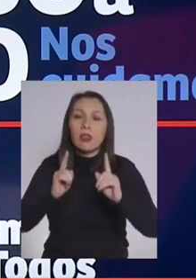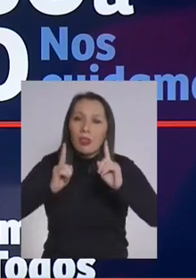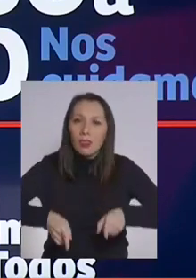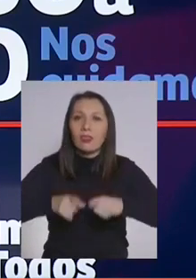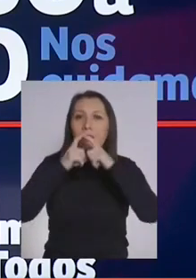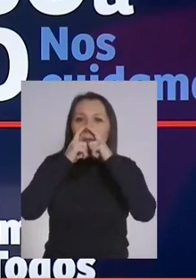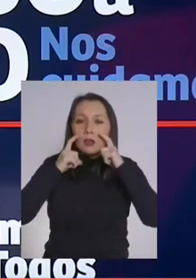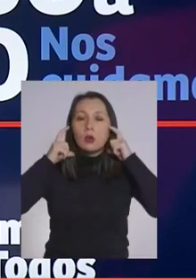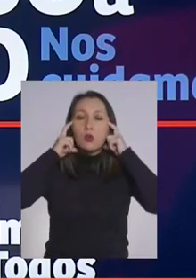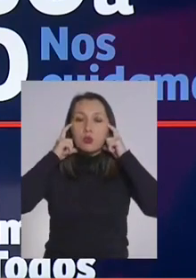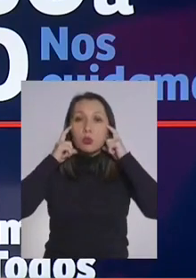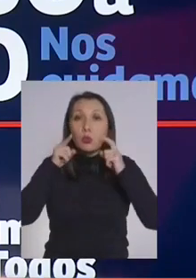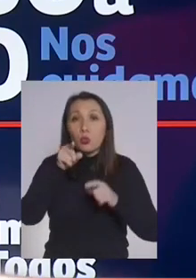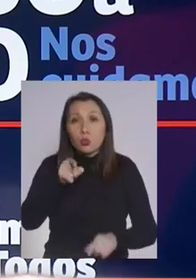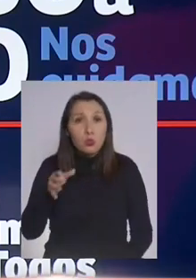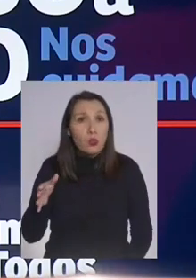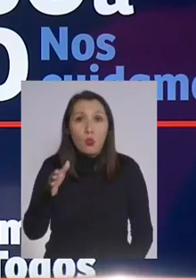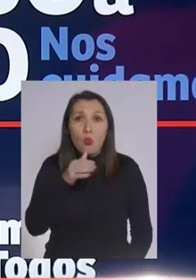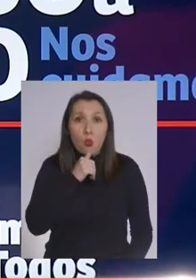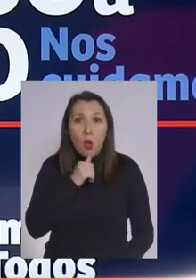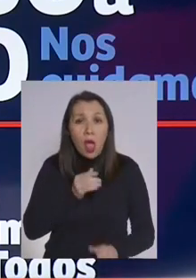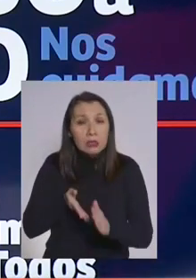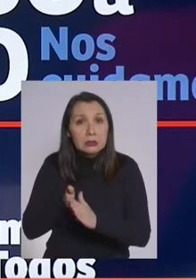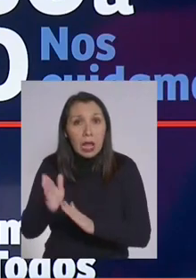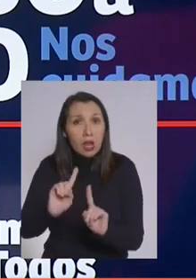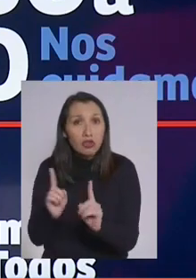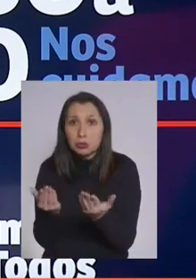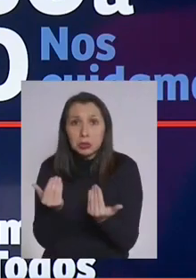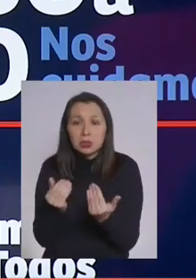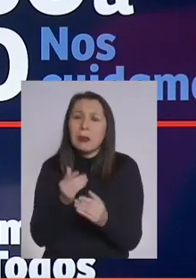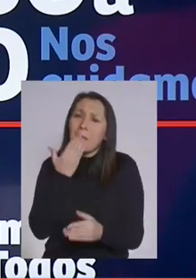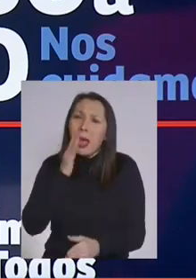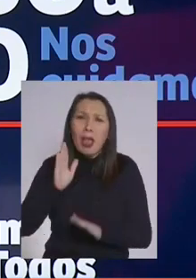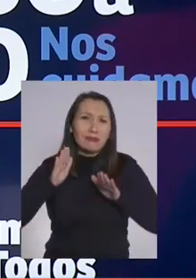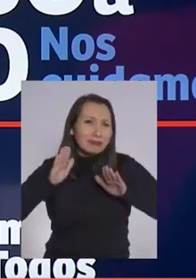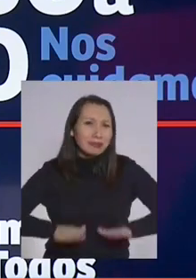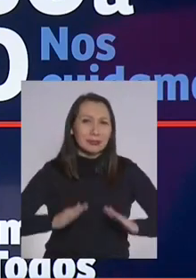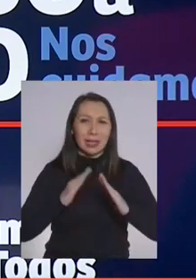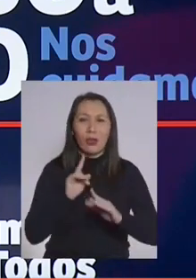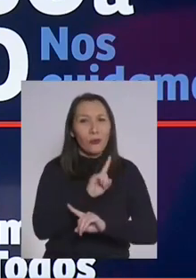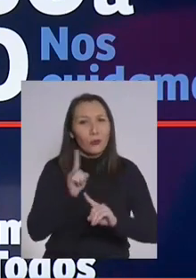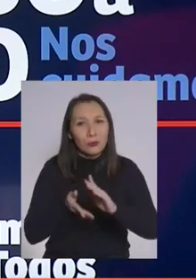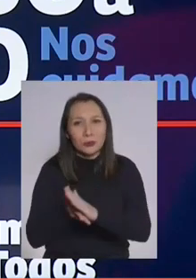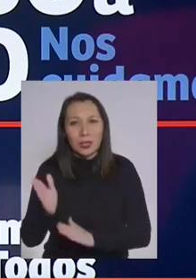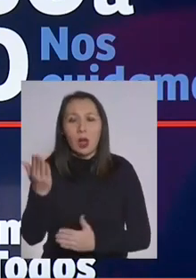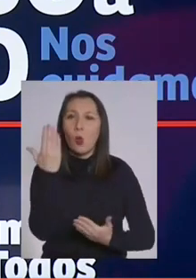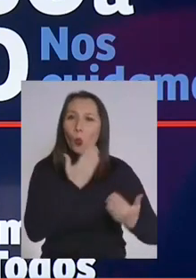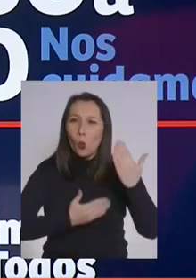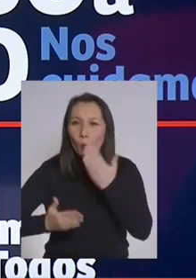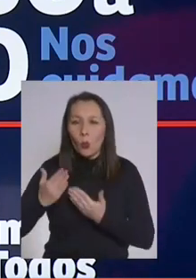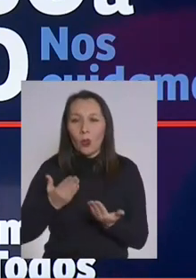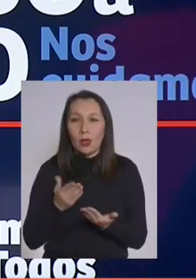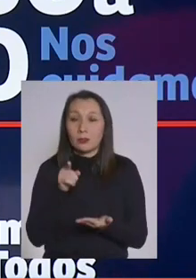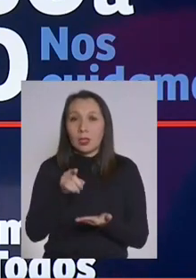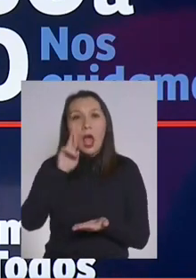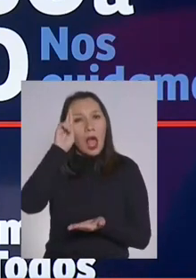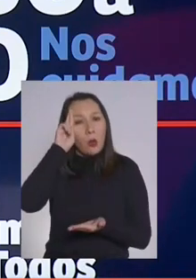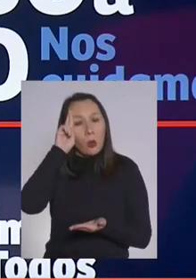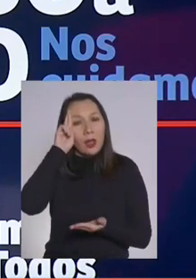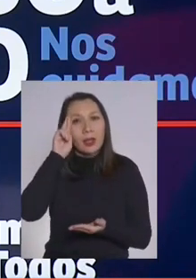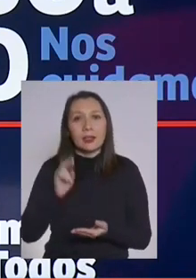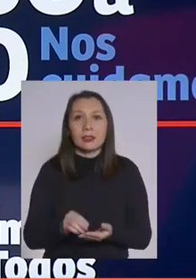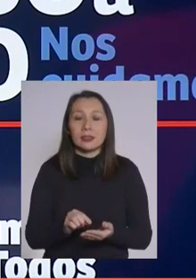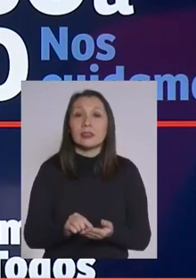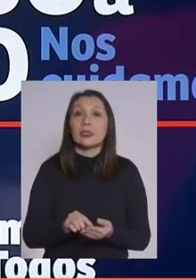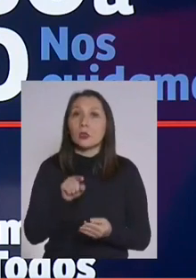mascarillas si usted no tiene que salir no salga cuídese y recuerden 13